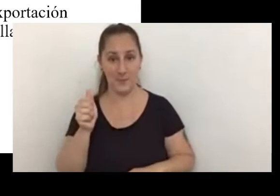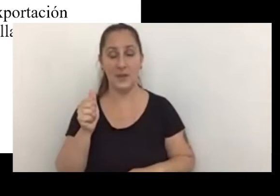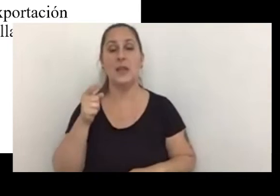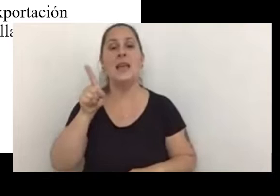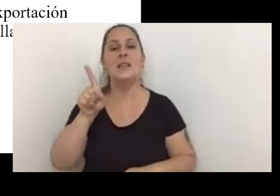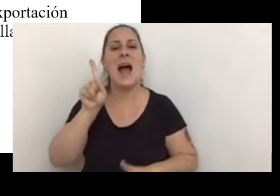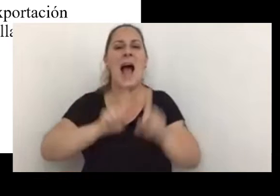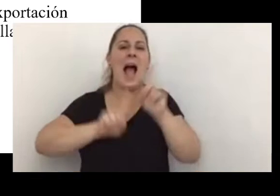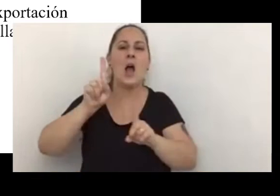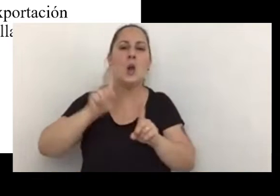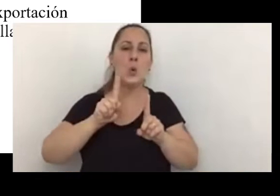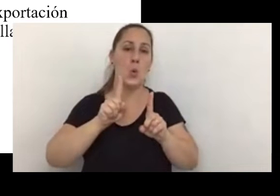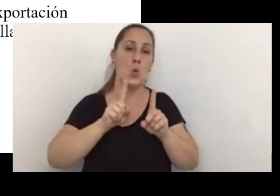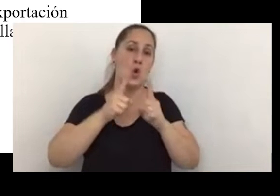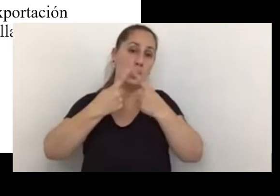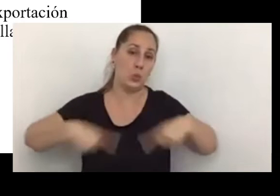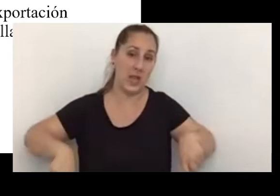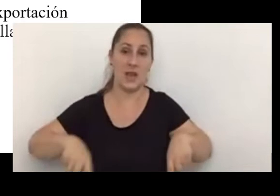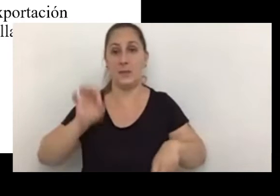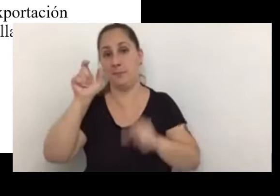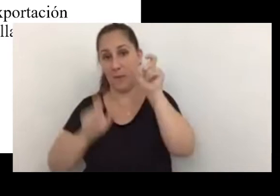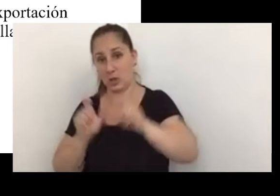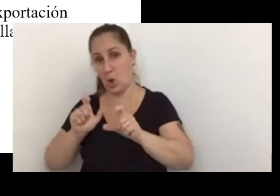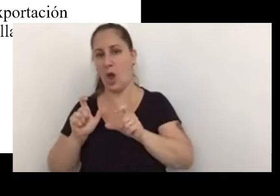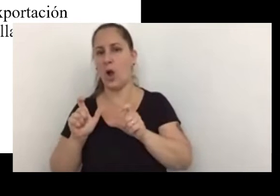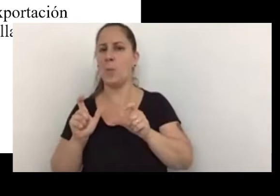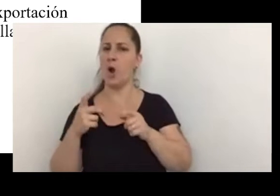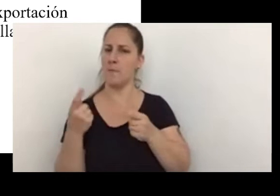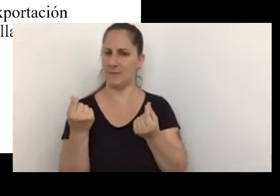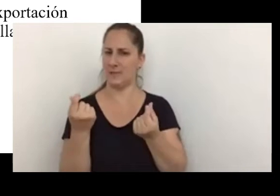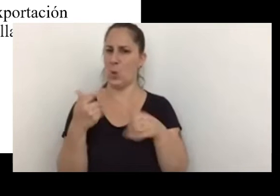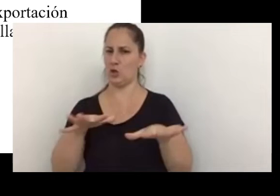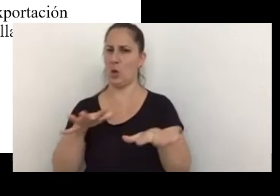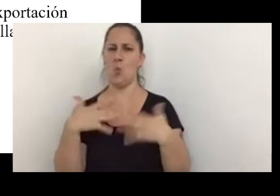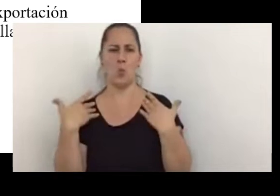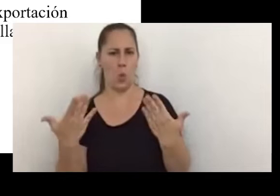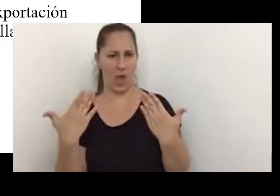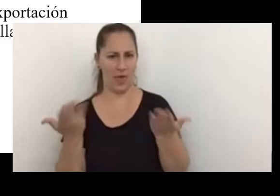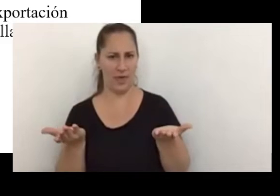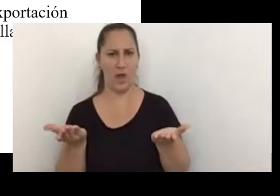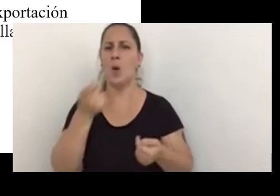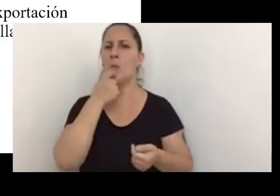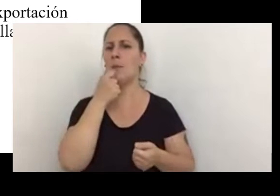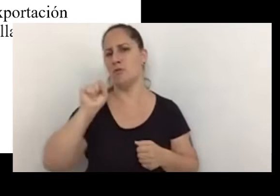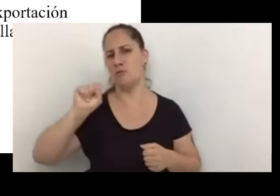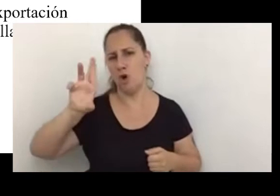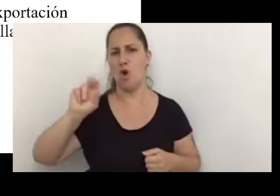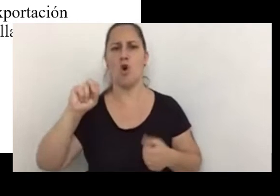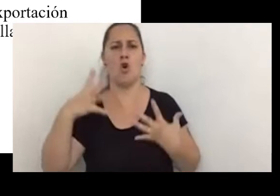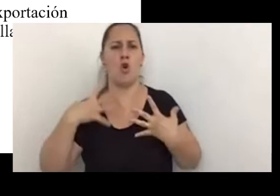que personas de un ingreso más acomodado pueden acceder, como pueden ser metales preciosos, pieles,